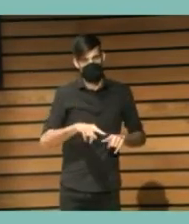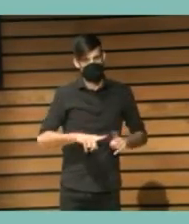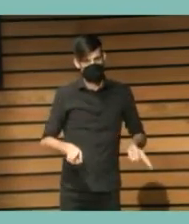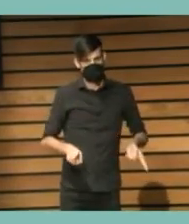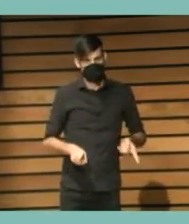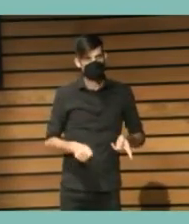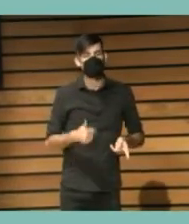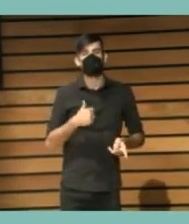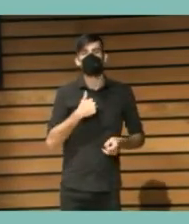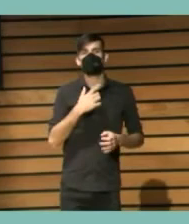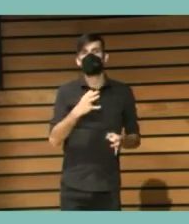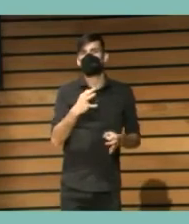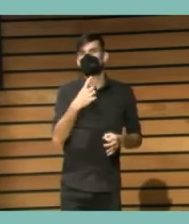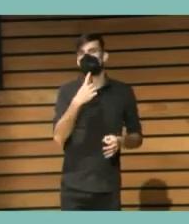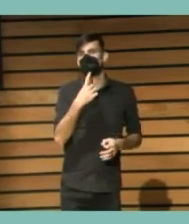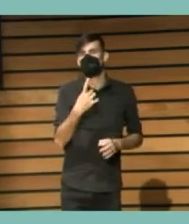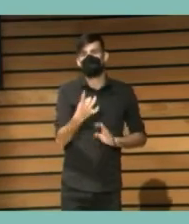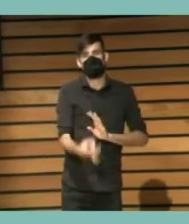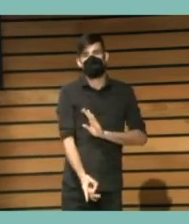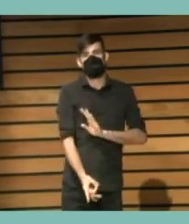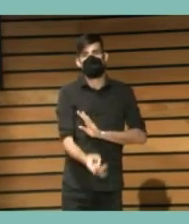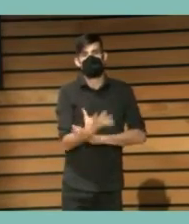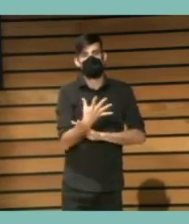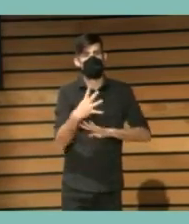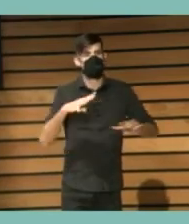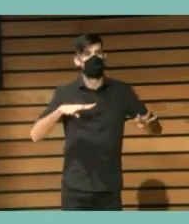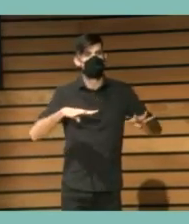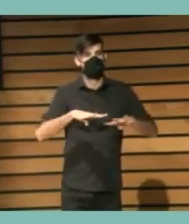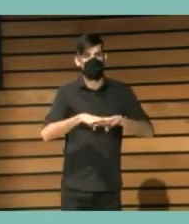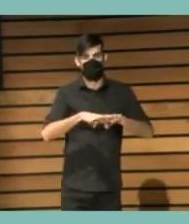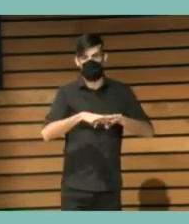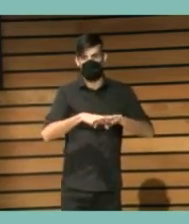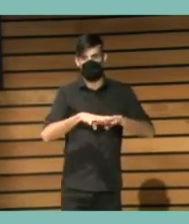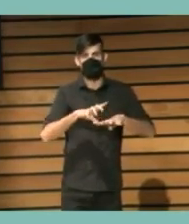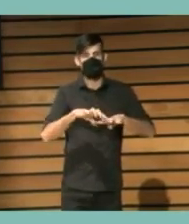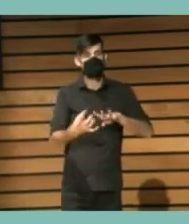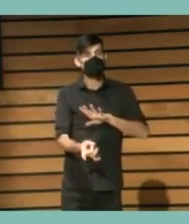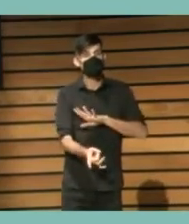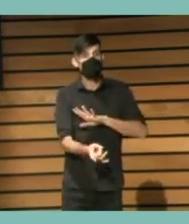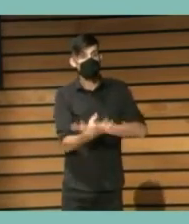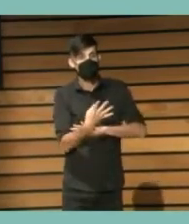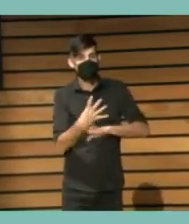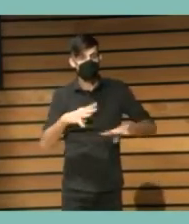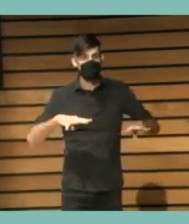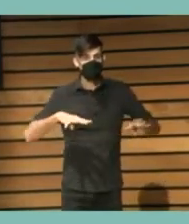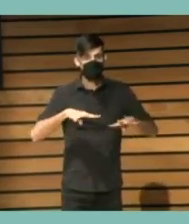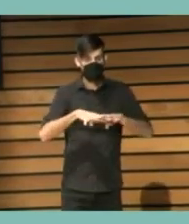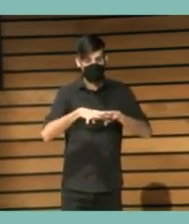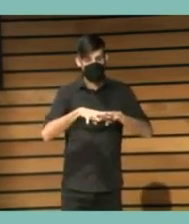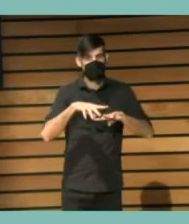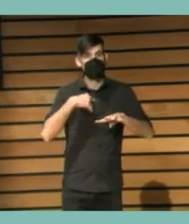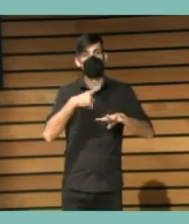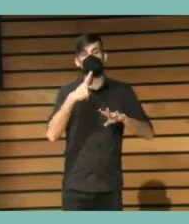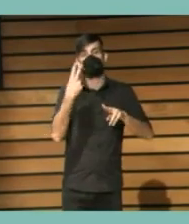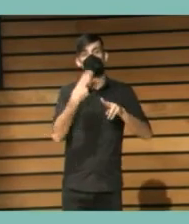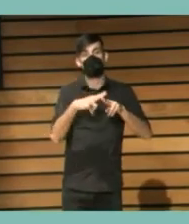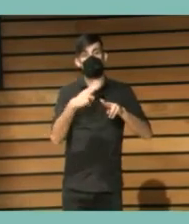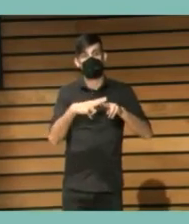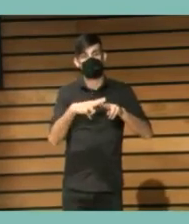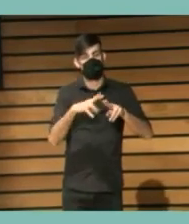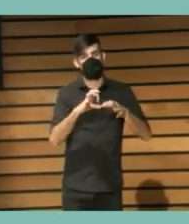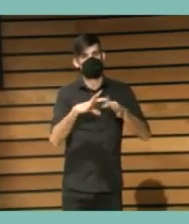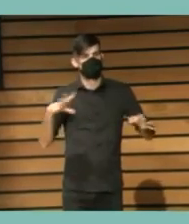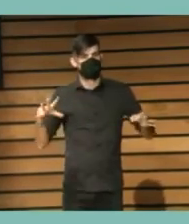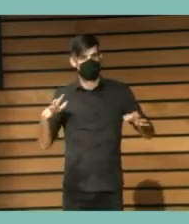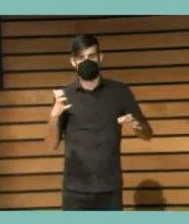digo esto de crear siempre redes y que la... Si creas una red, por ejemplo, esas cosas políticas no pasan tanto. Yo les